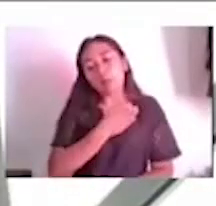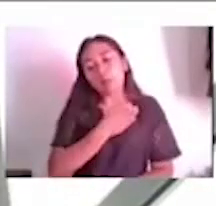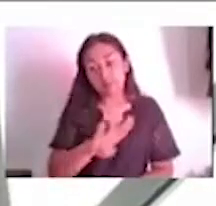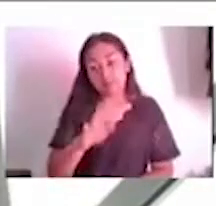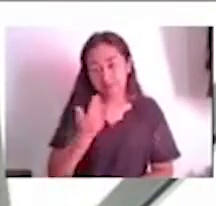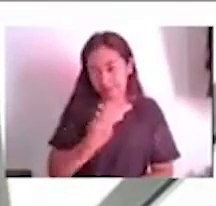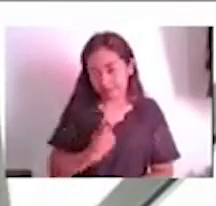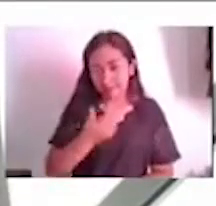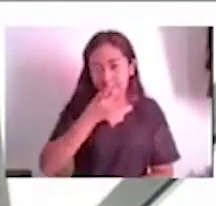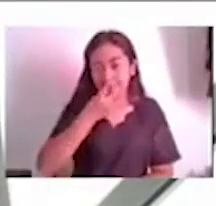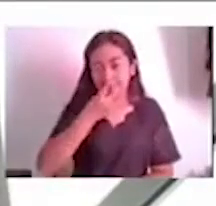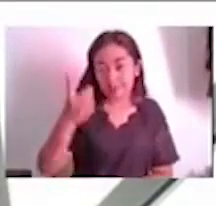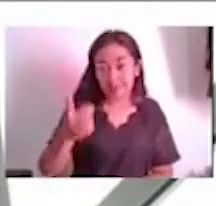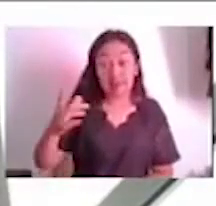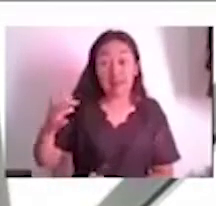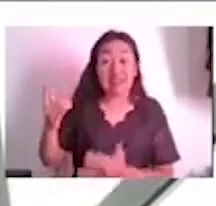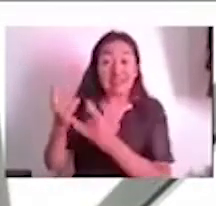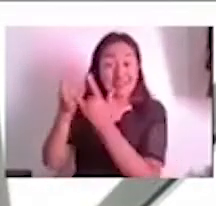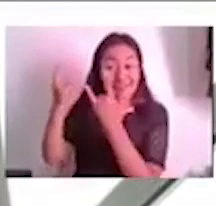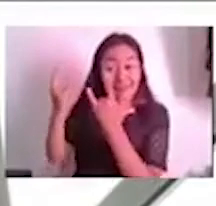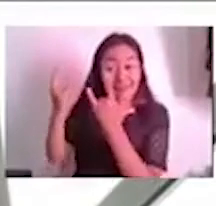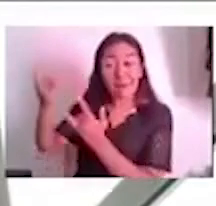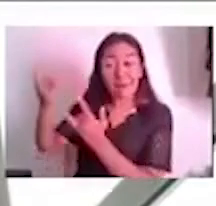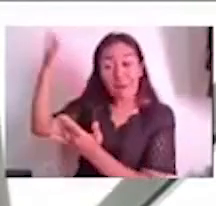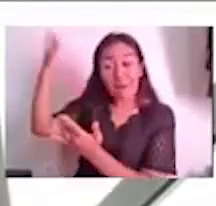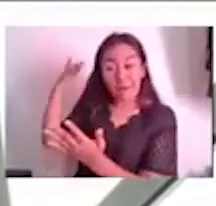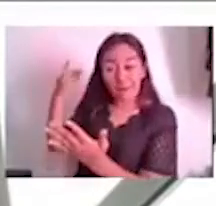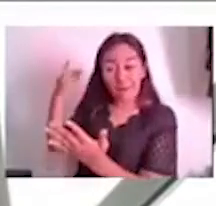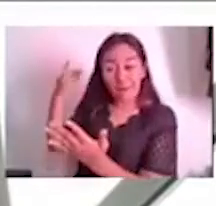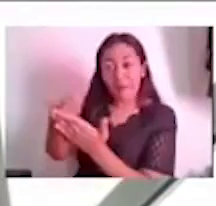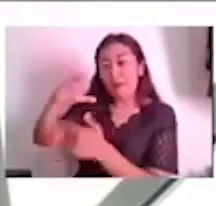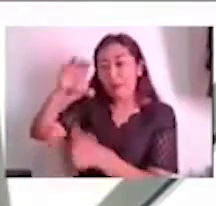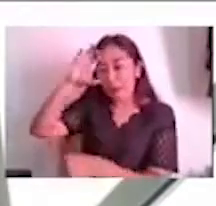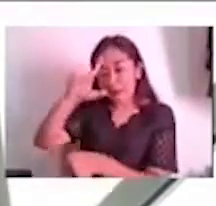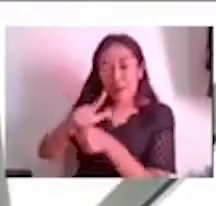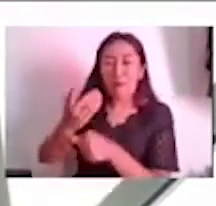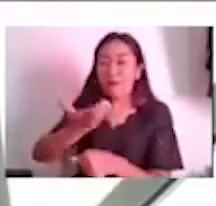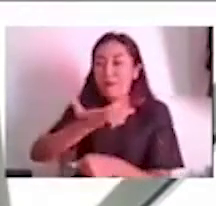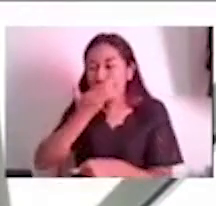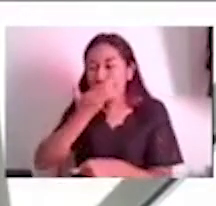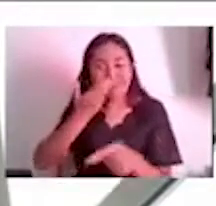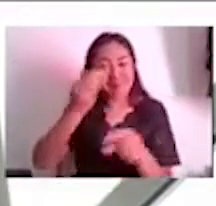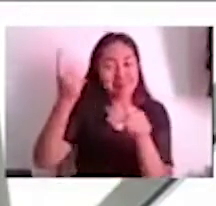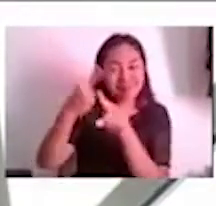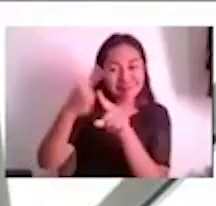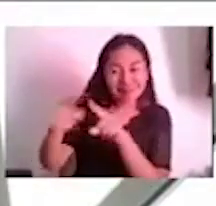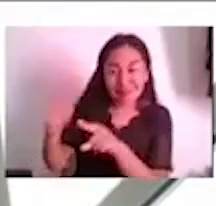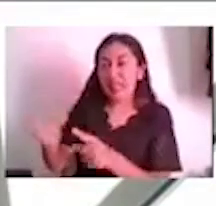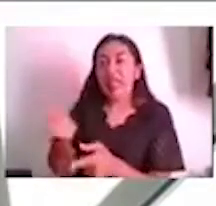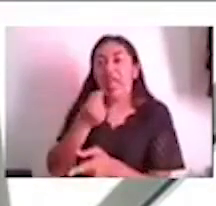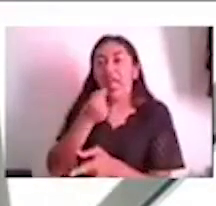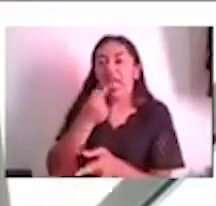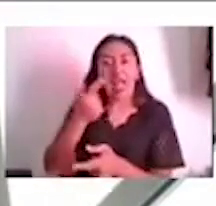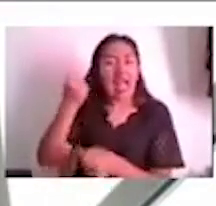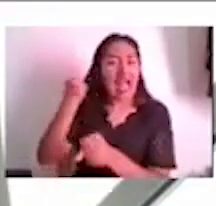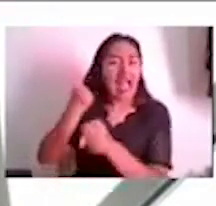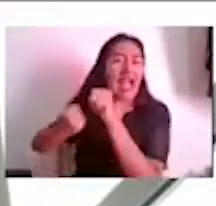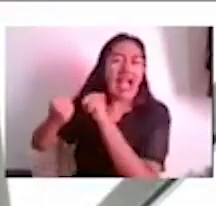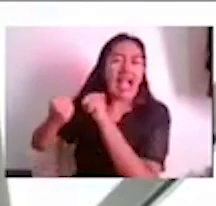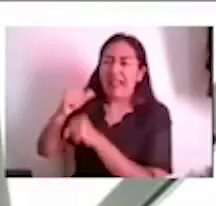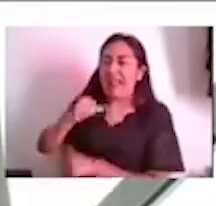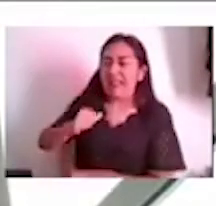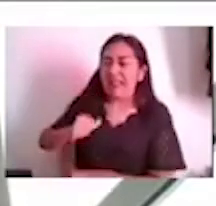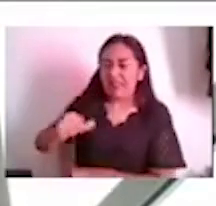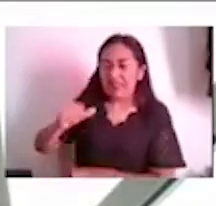patrimonio cultural, tanto ideológico, de costumbres, de tradiciones, de medicina antigua, de religiones